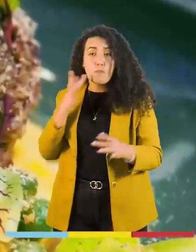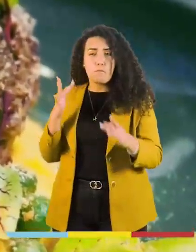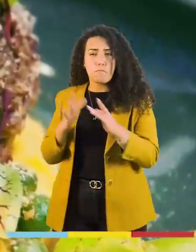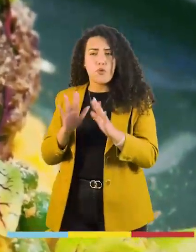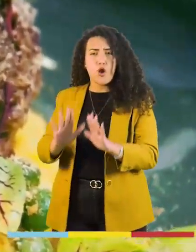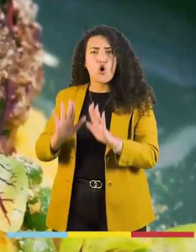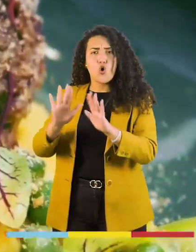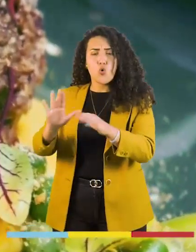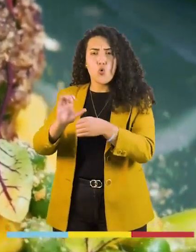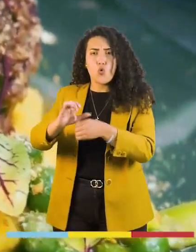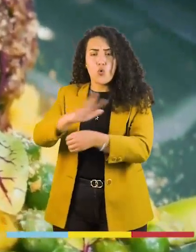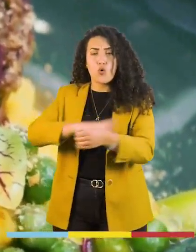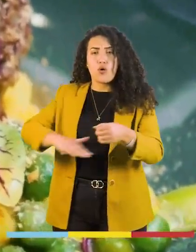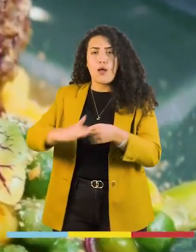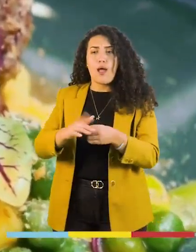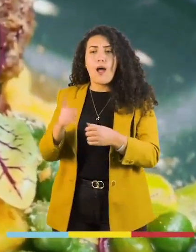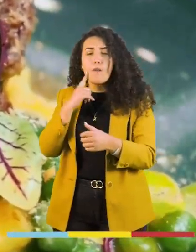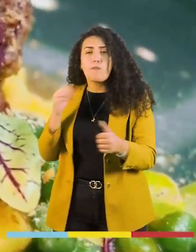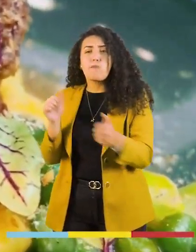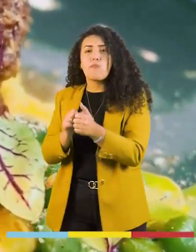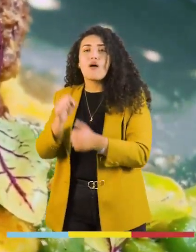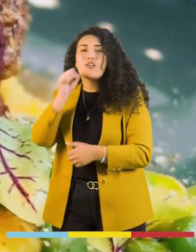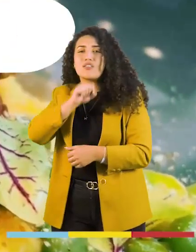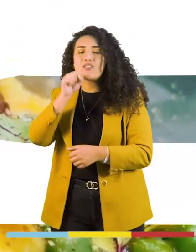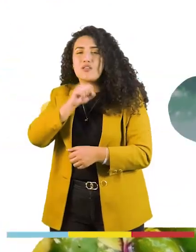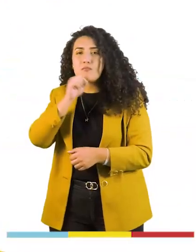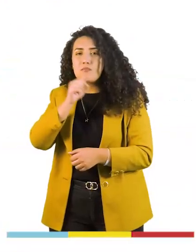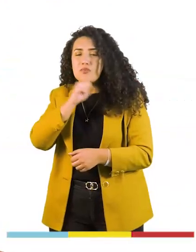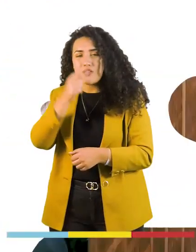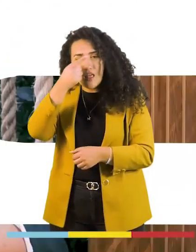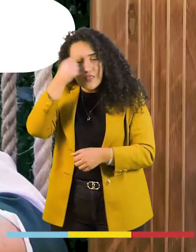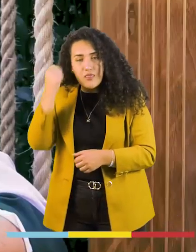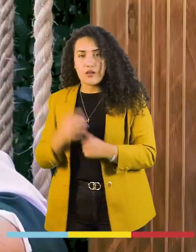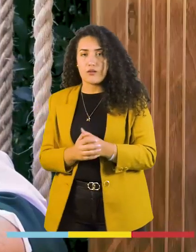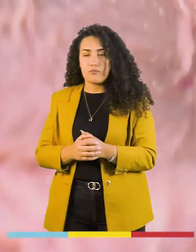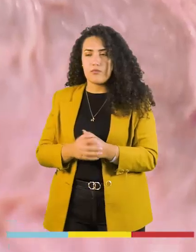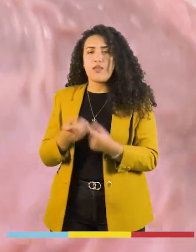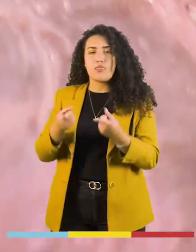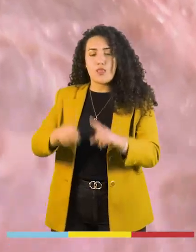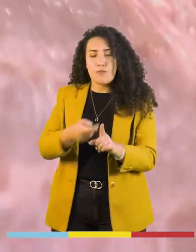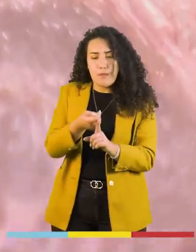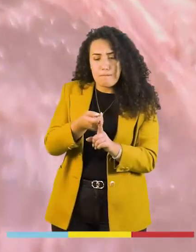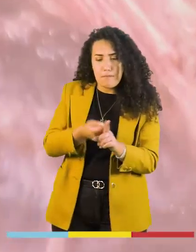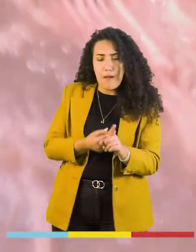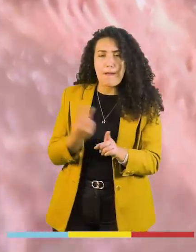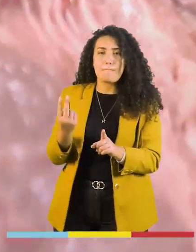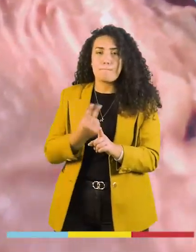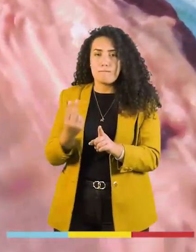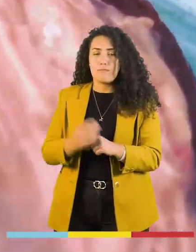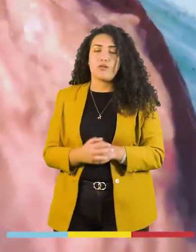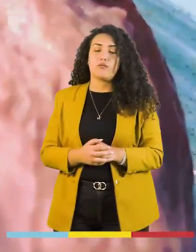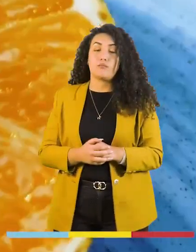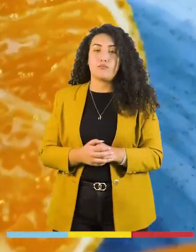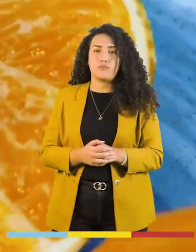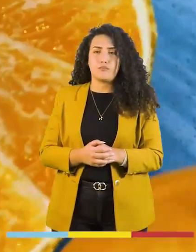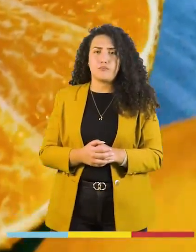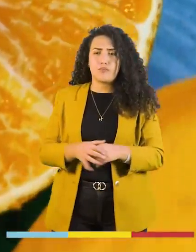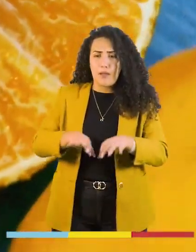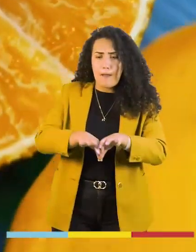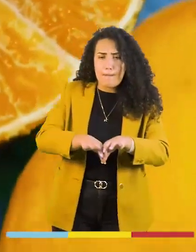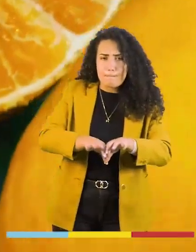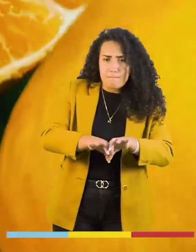que va acompañado de puré de papa y una salsa de habas y arveja. Los ingredientes son pierna de cordero para